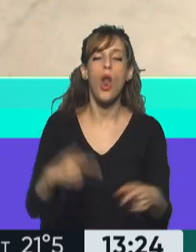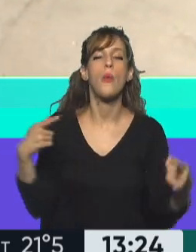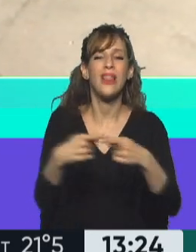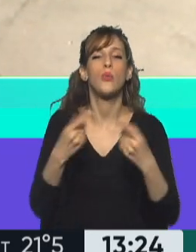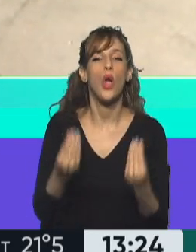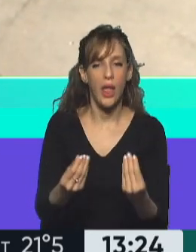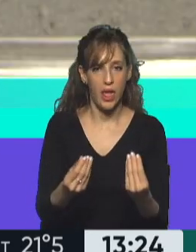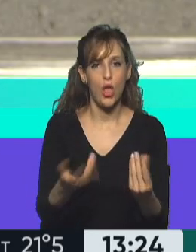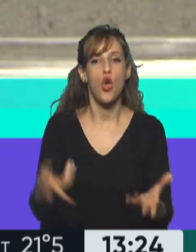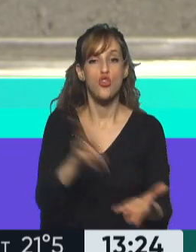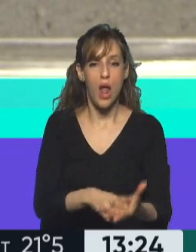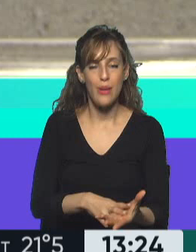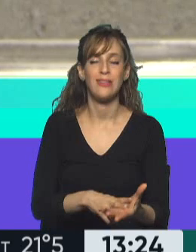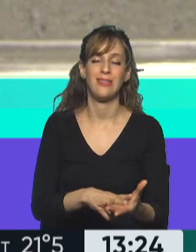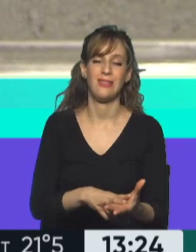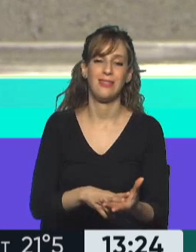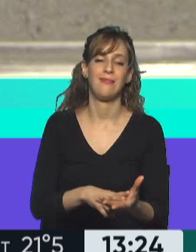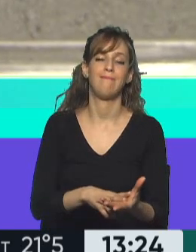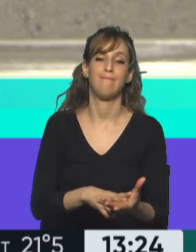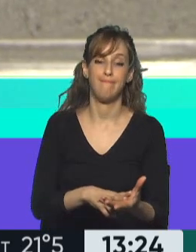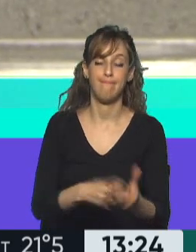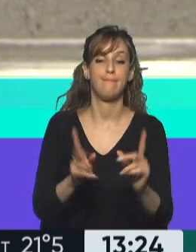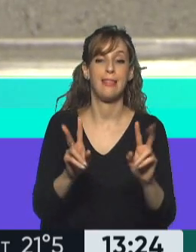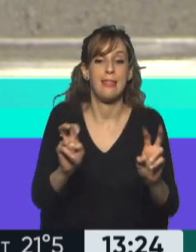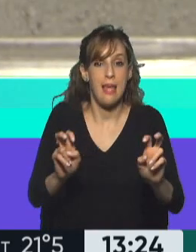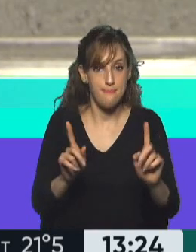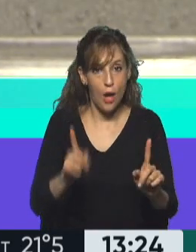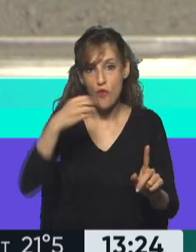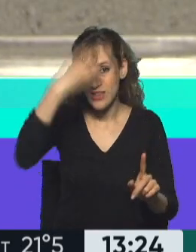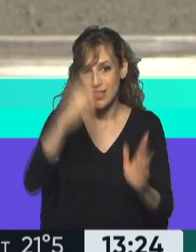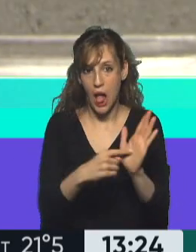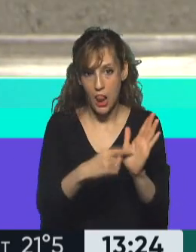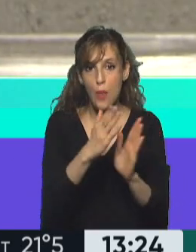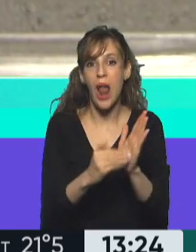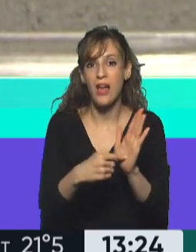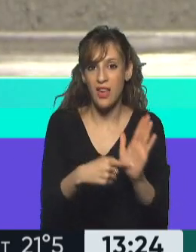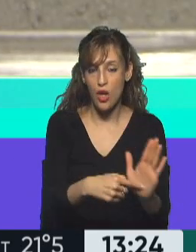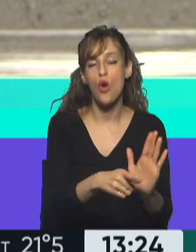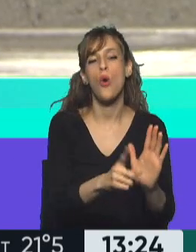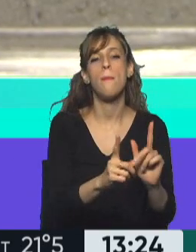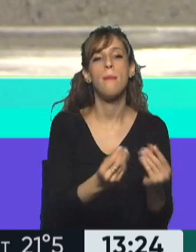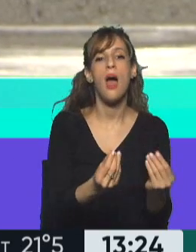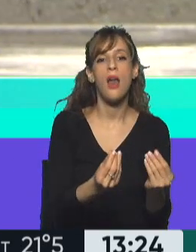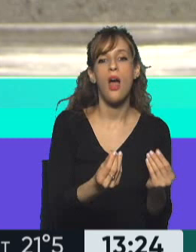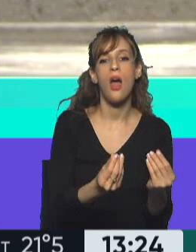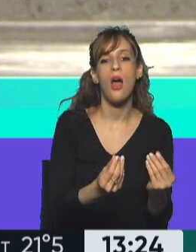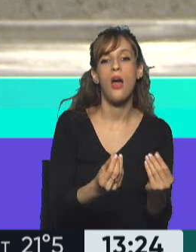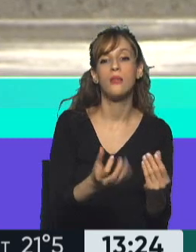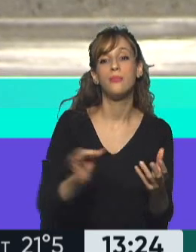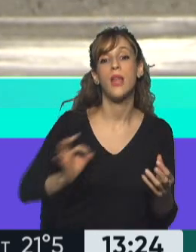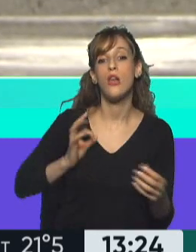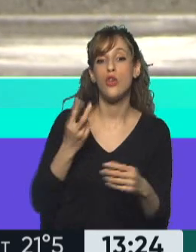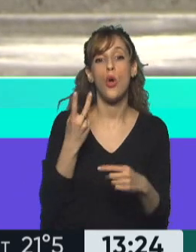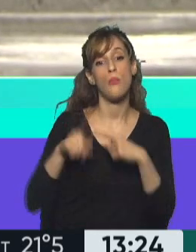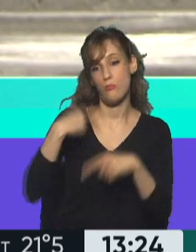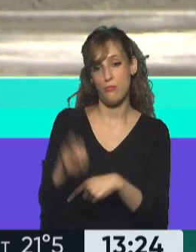nueva ventana de oportunidad al blanqueo, en este caso, para la industria de la construcción, que la idea es que sea durante todo el 2022. Que,